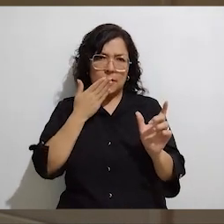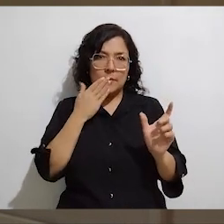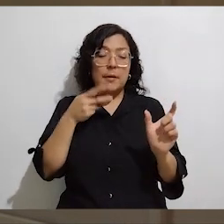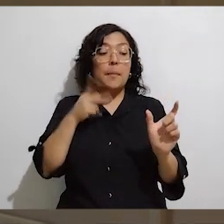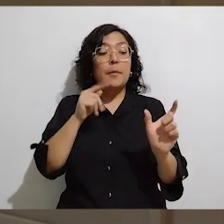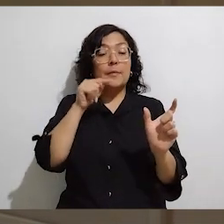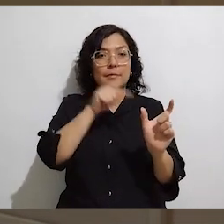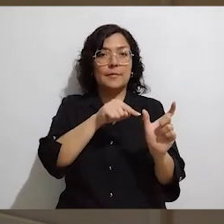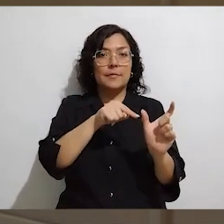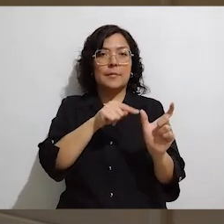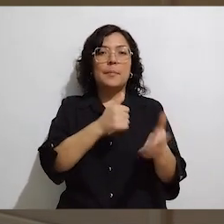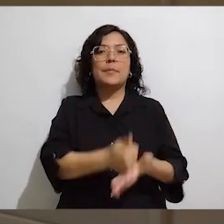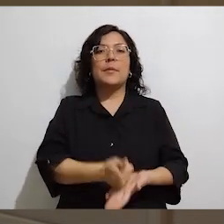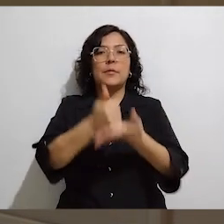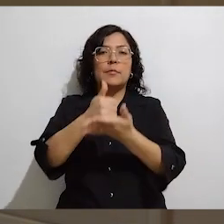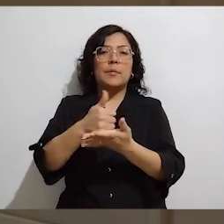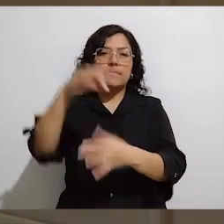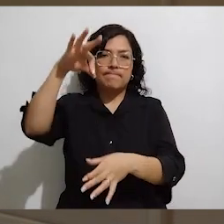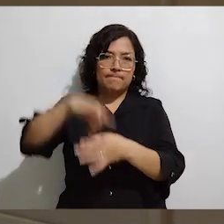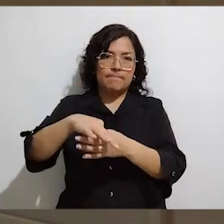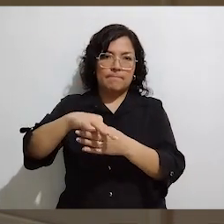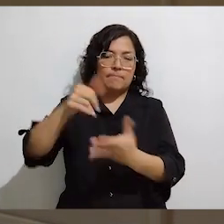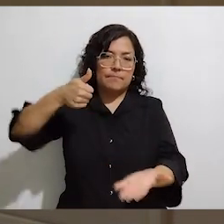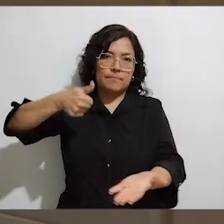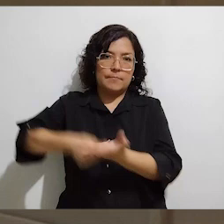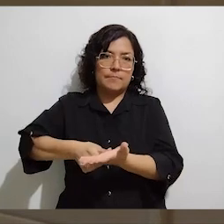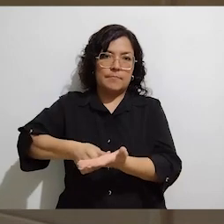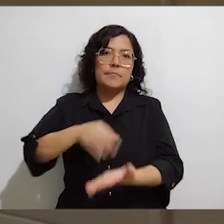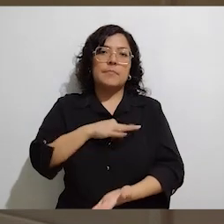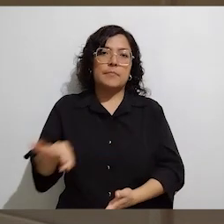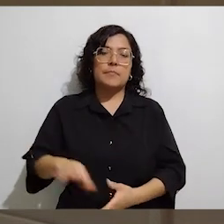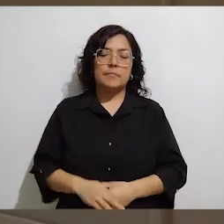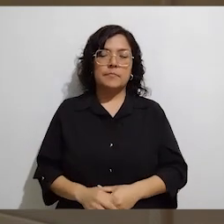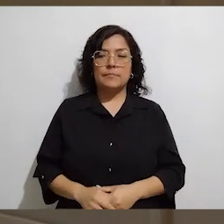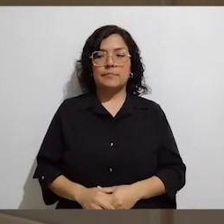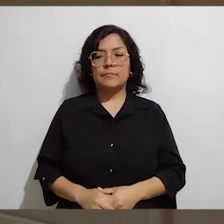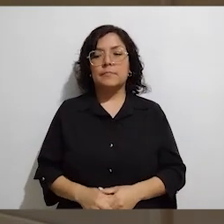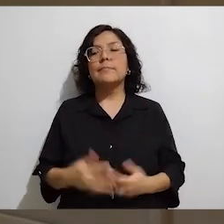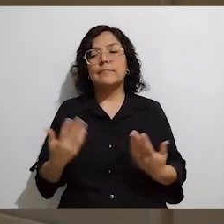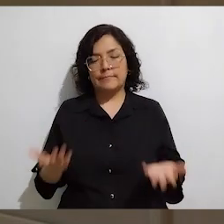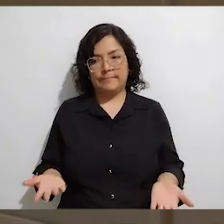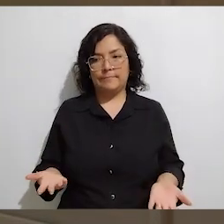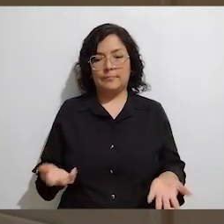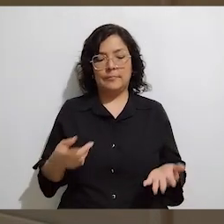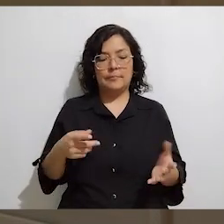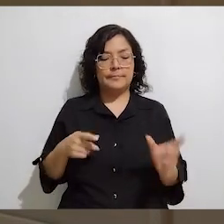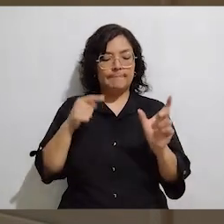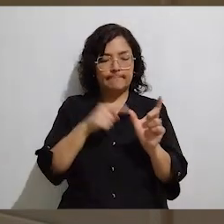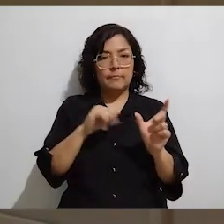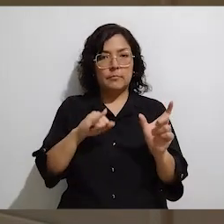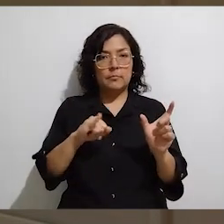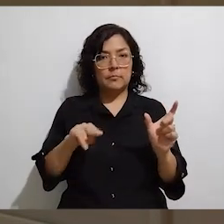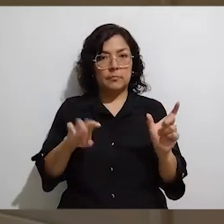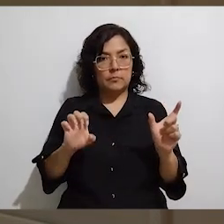derechos ciudadanos, porque al final del día la credencial para votar demuestra que es un ciudadano o una ciudadana y que está